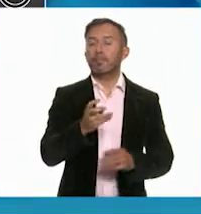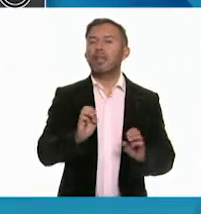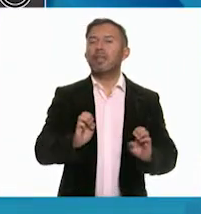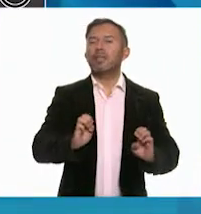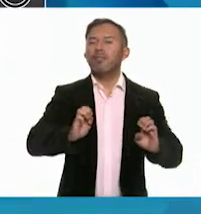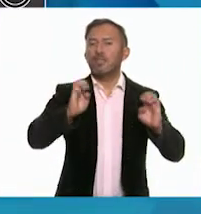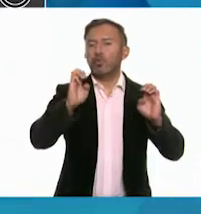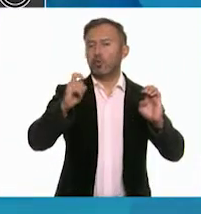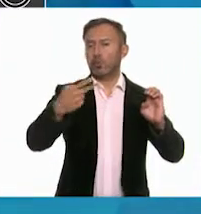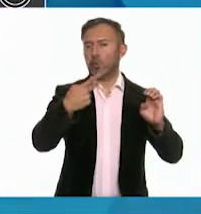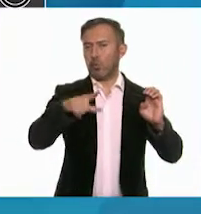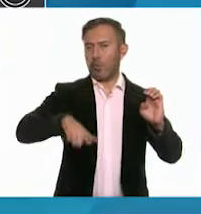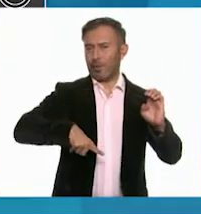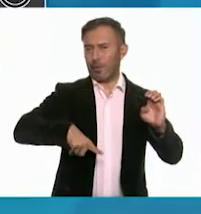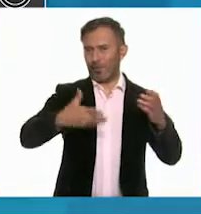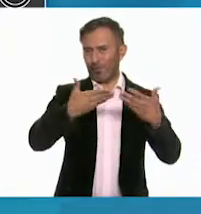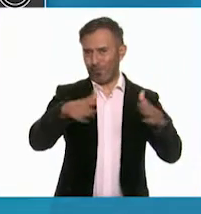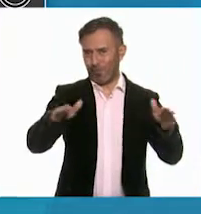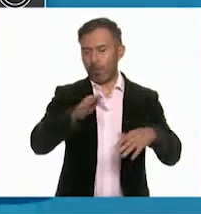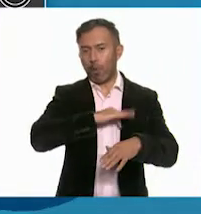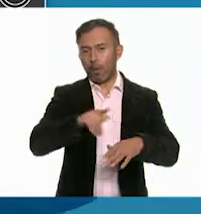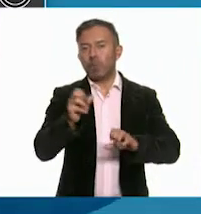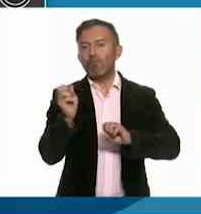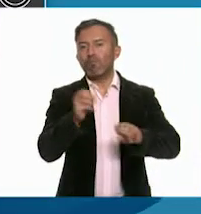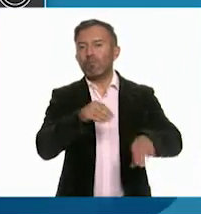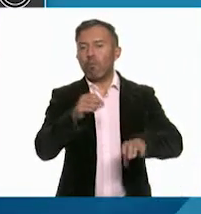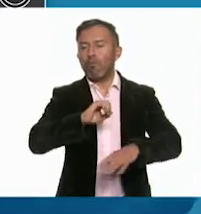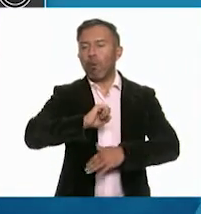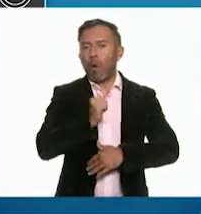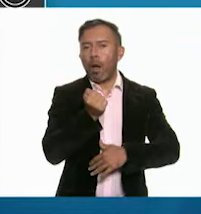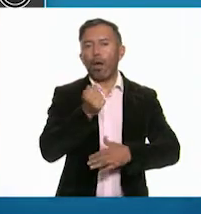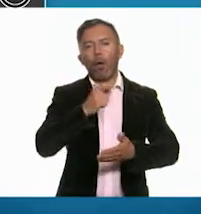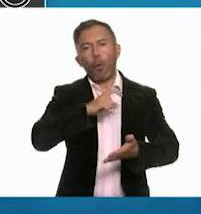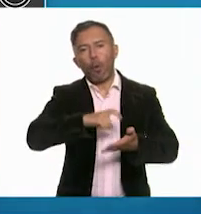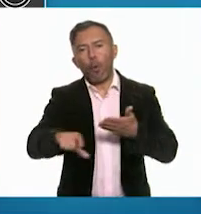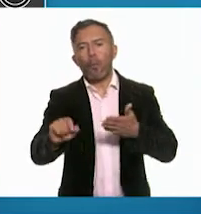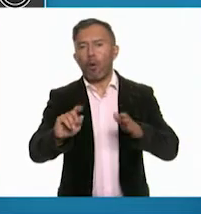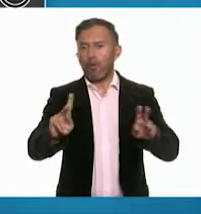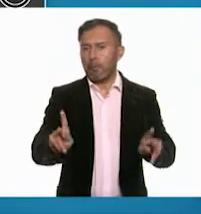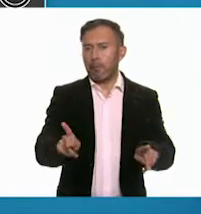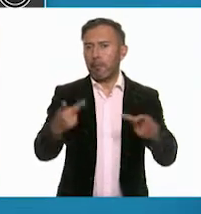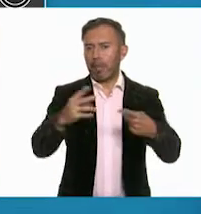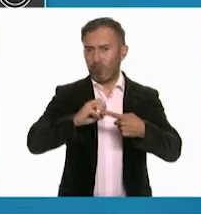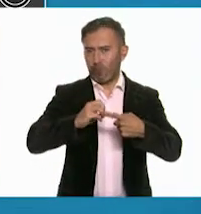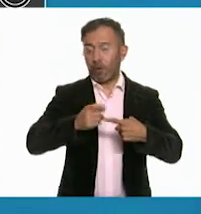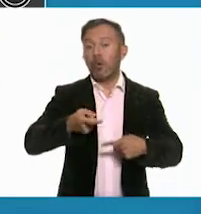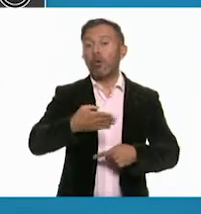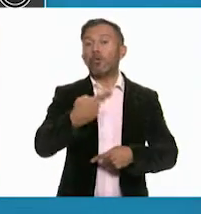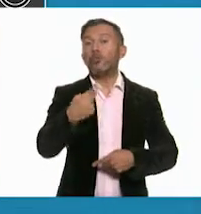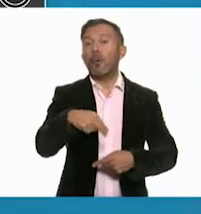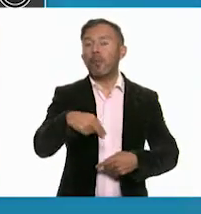que servían para el almacenamiento, compra y venta de granos les llamaban alhóndiga.